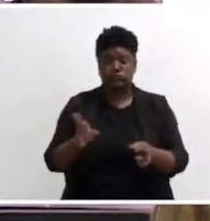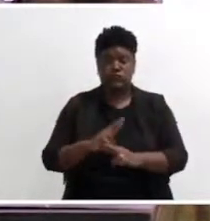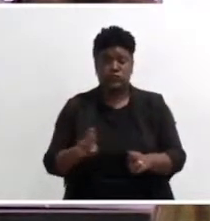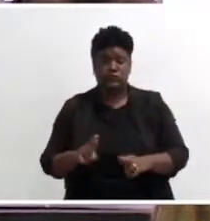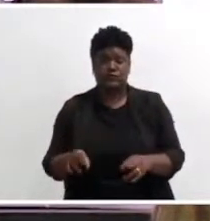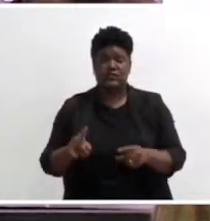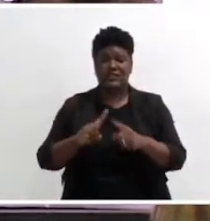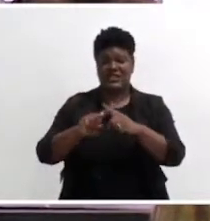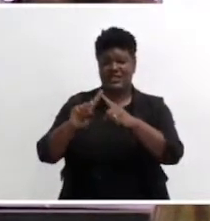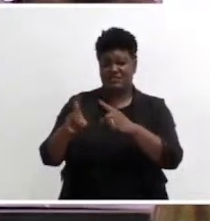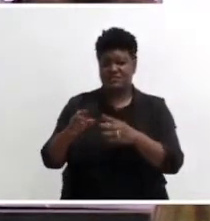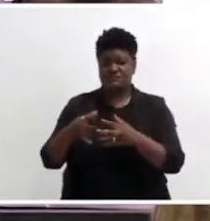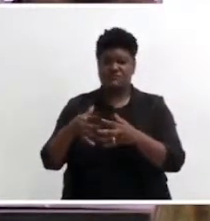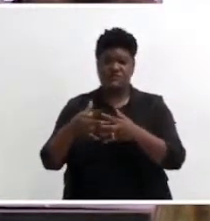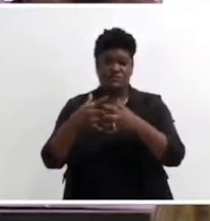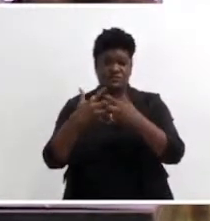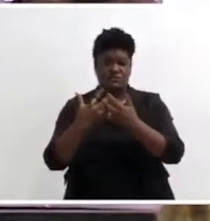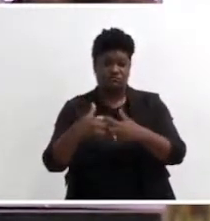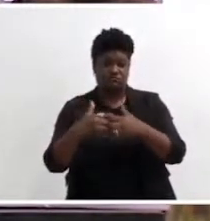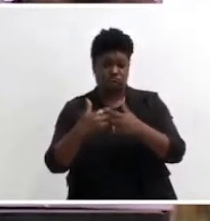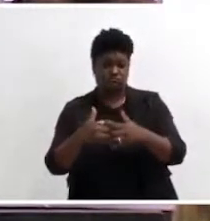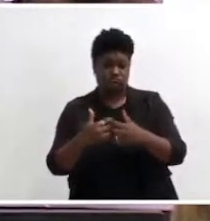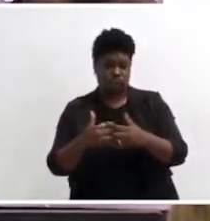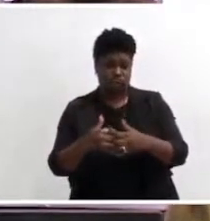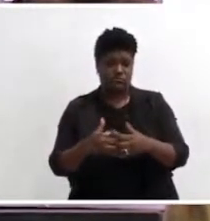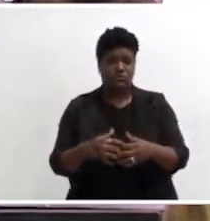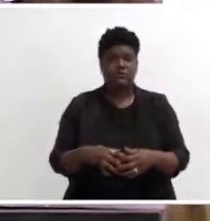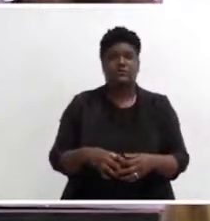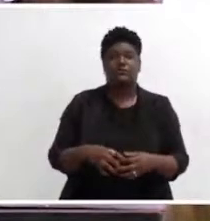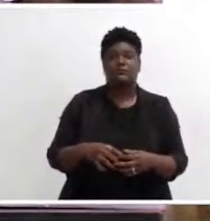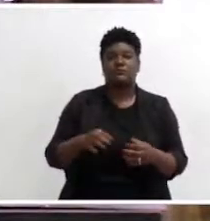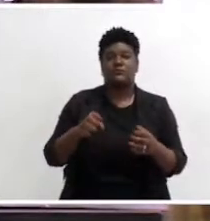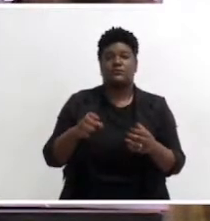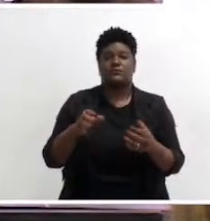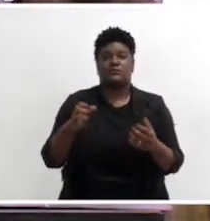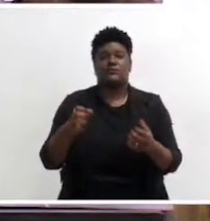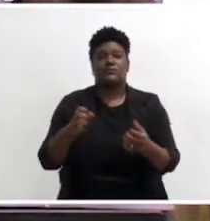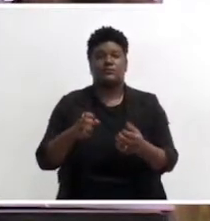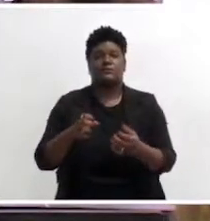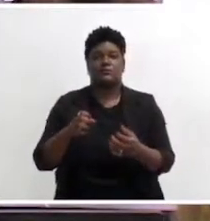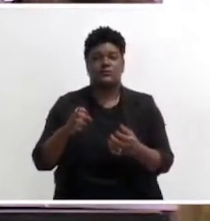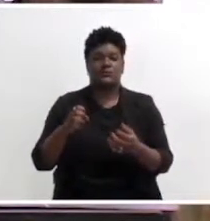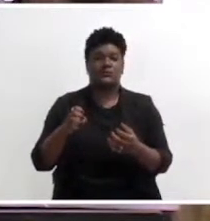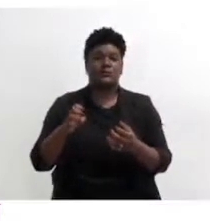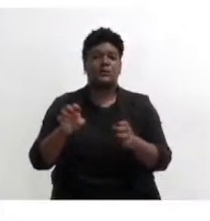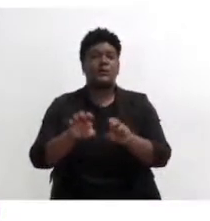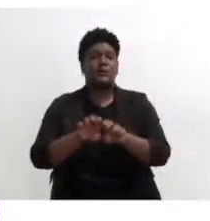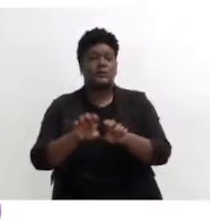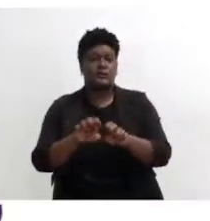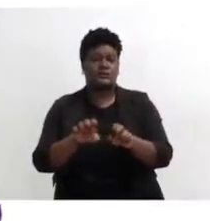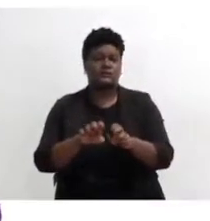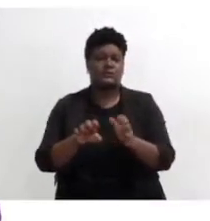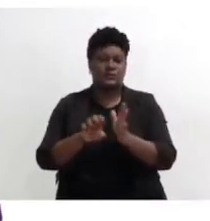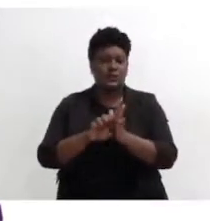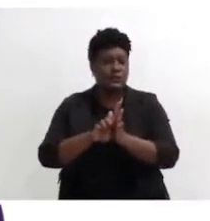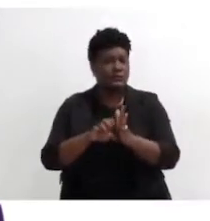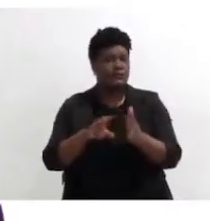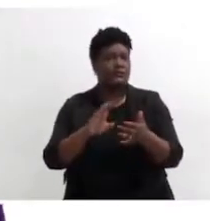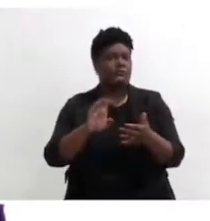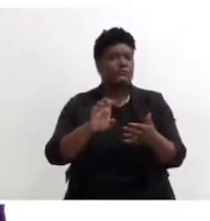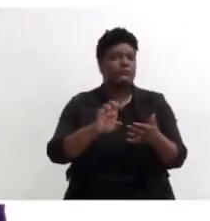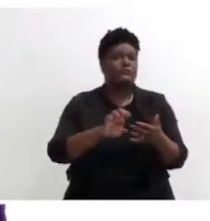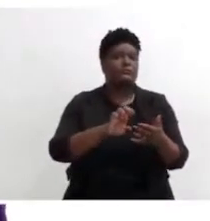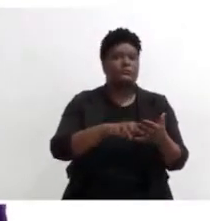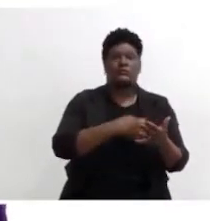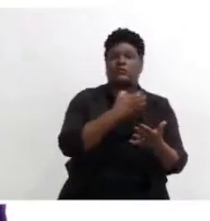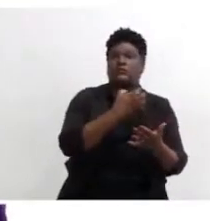cateterismos, que tienen que ver también con temas electrónicos y eléctricos muy sofisticados. Así